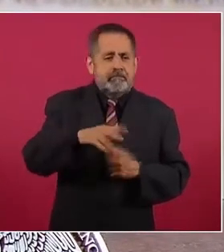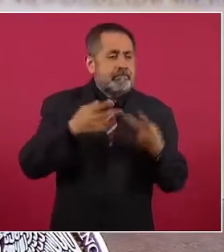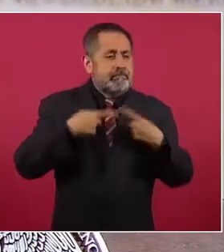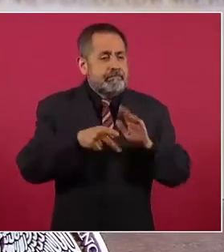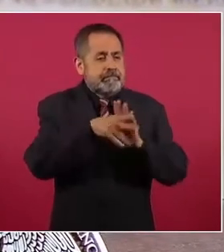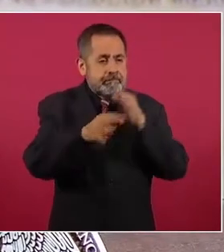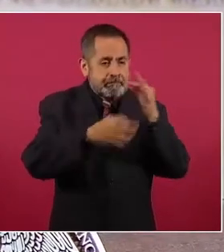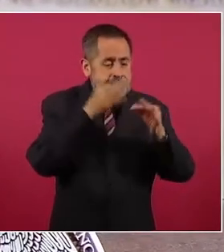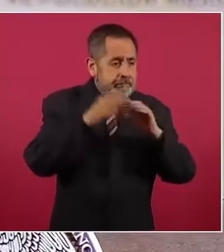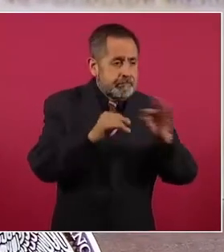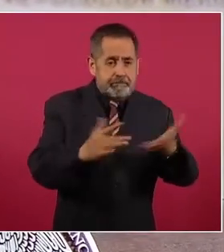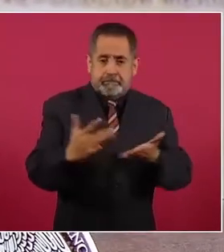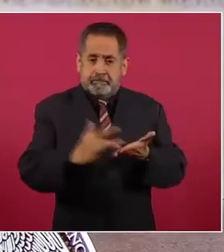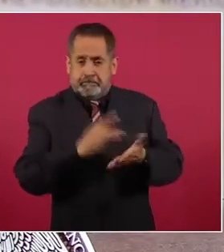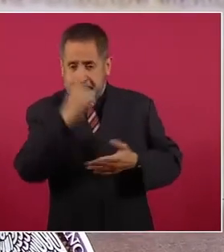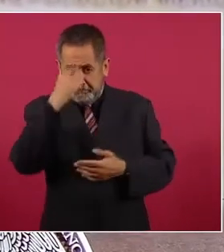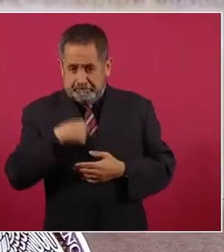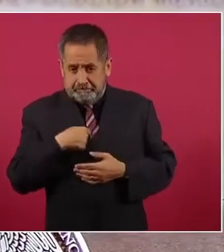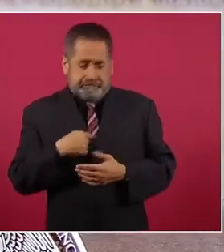información.